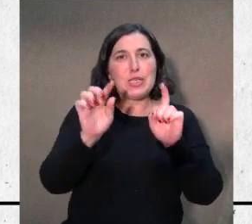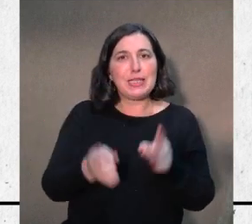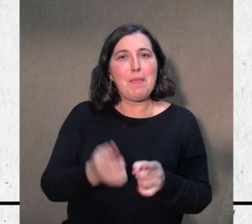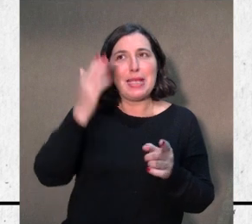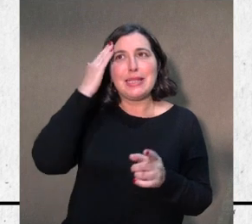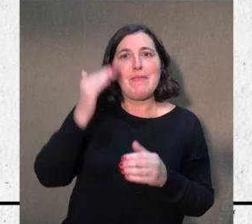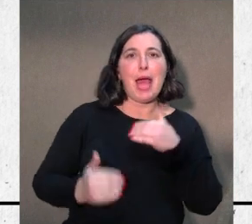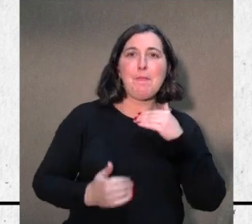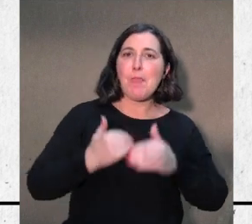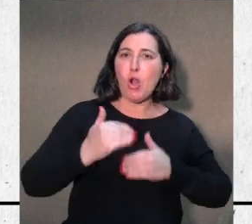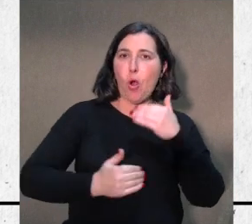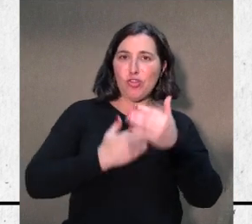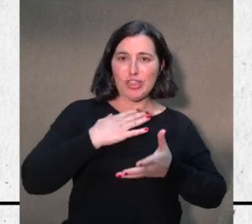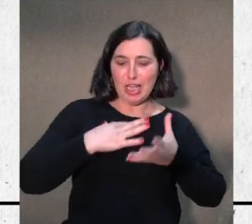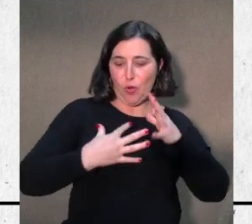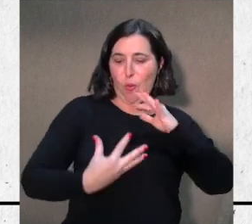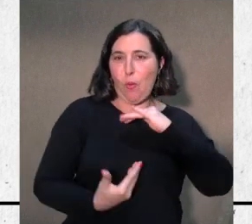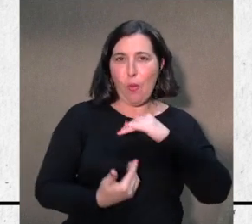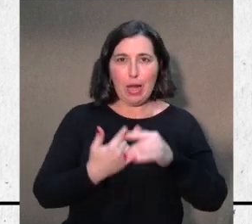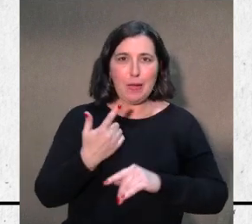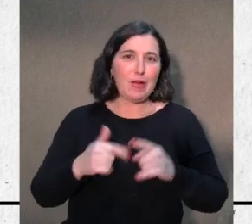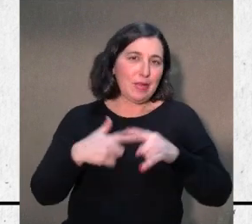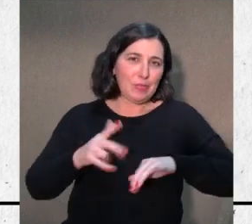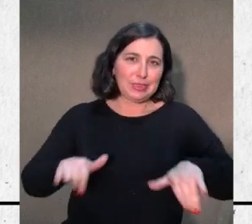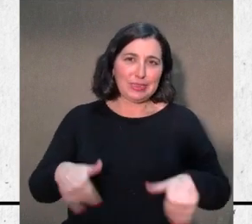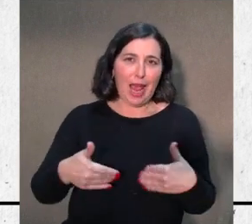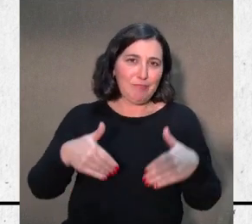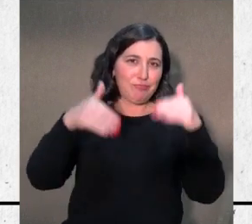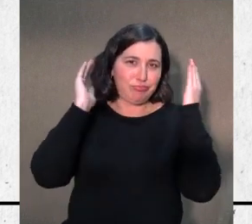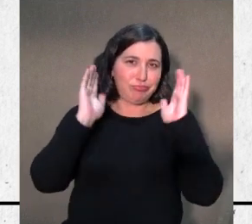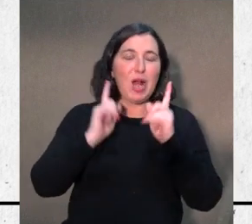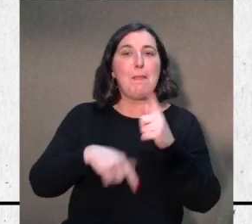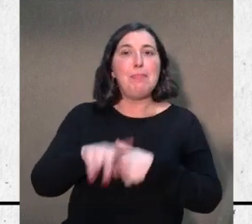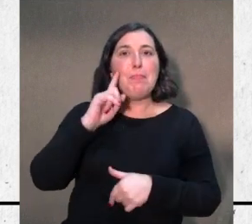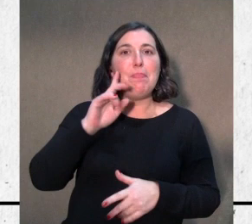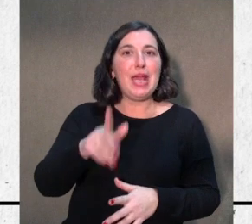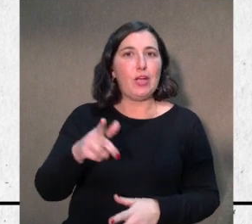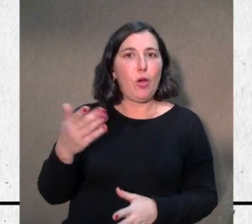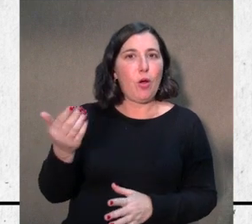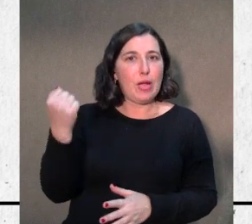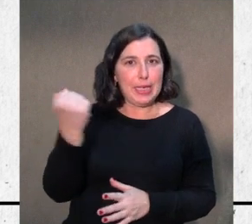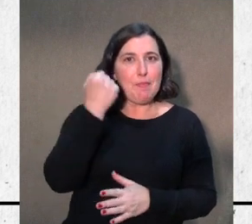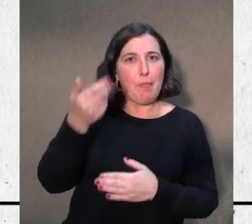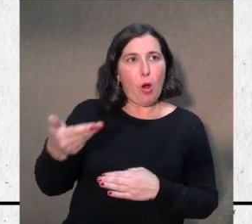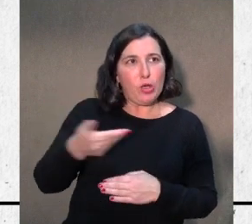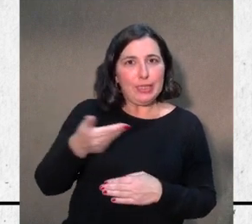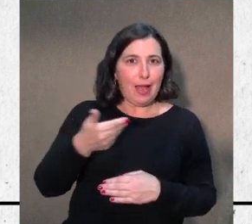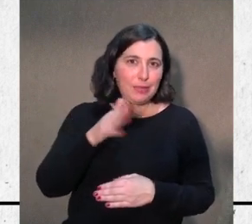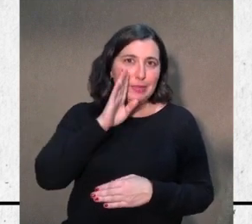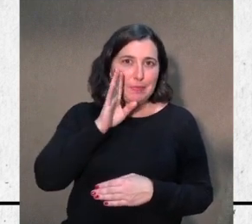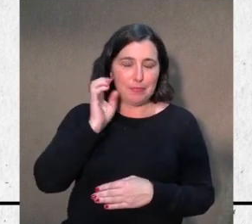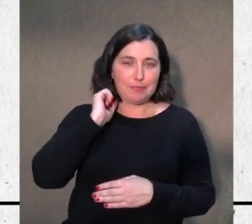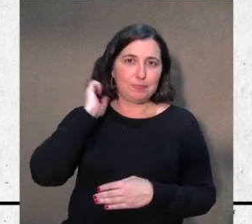ahí fue importante mi madre. Luego, bueno, superada esa etapa, con